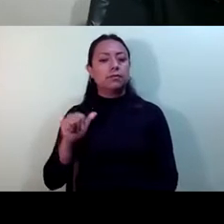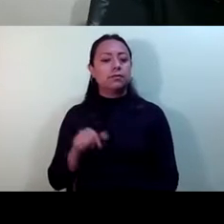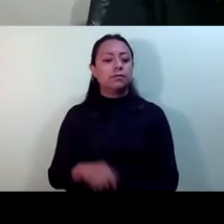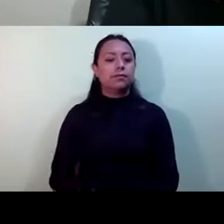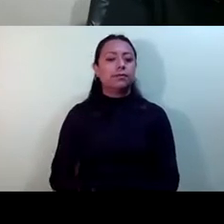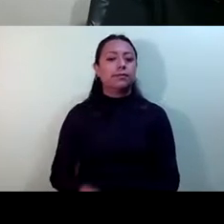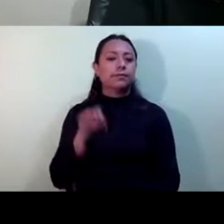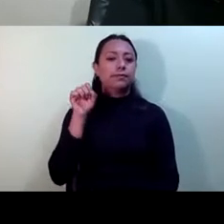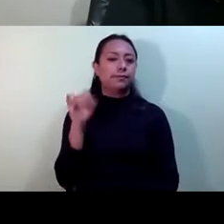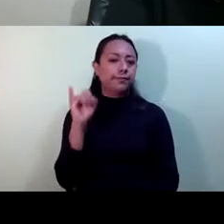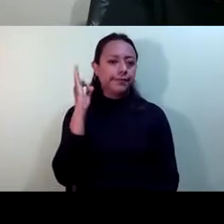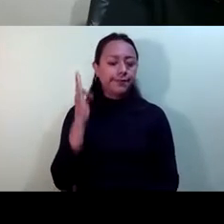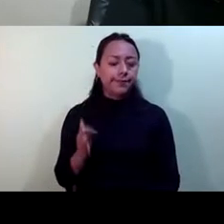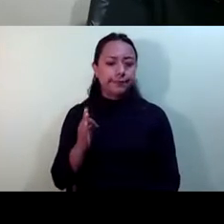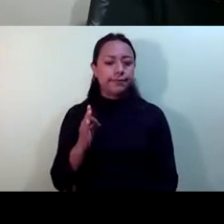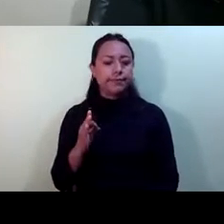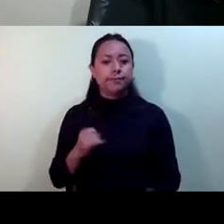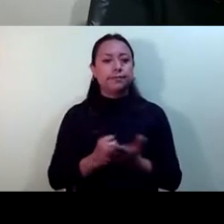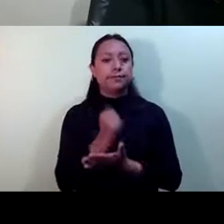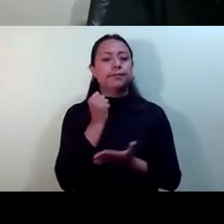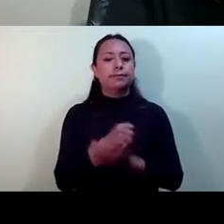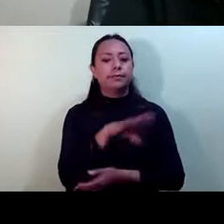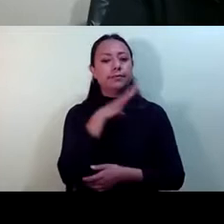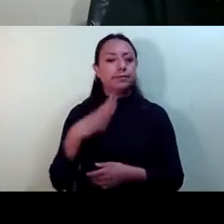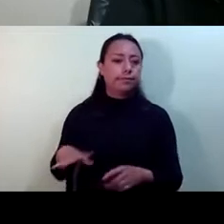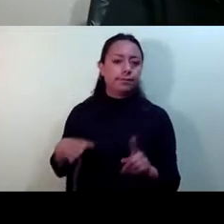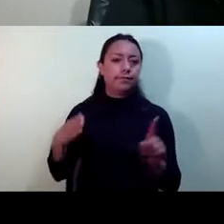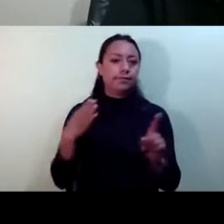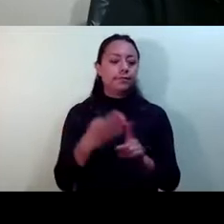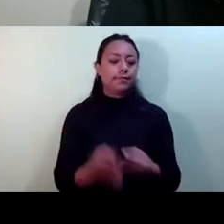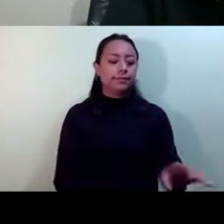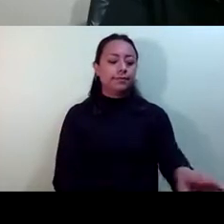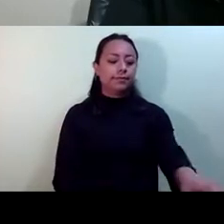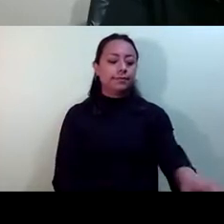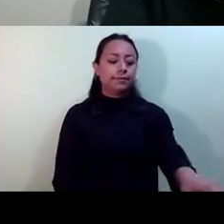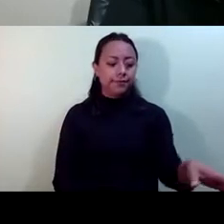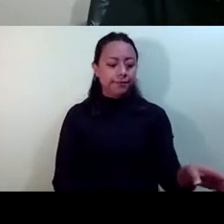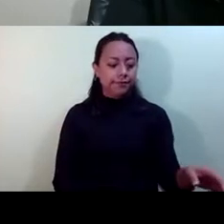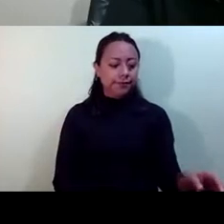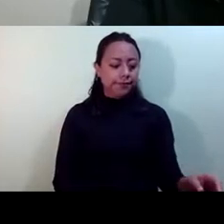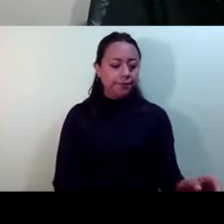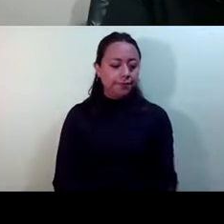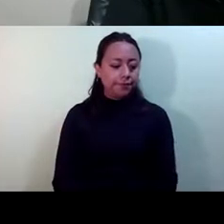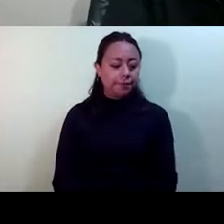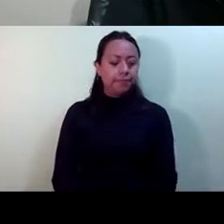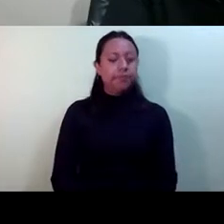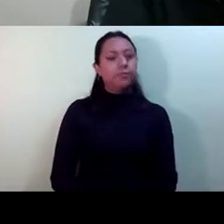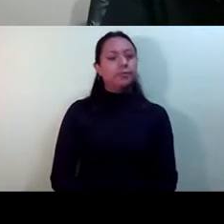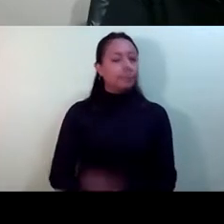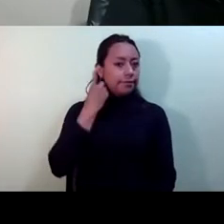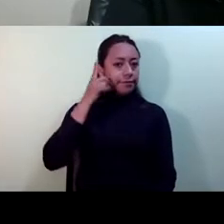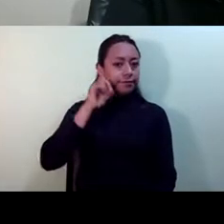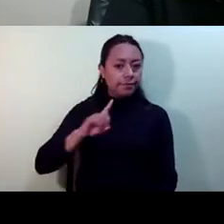Ayala Zúñiga en pro del dictamen en lo particular y en lo general. Diputada Leonor Gómez Otegui.